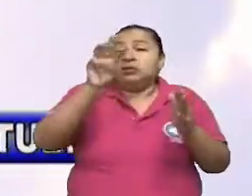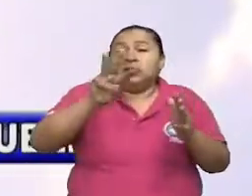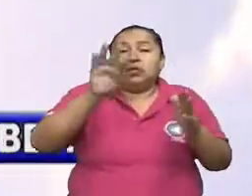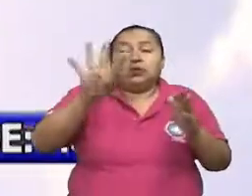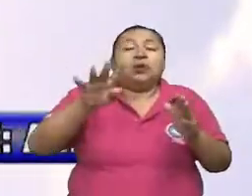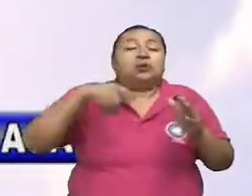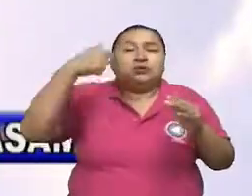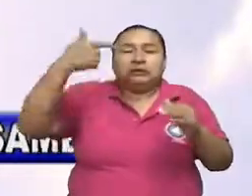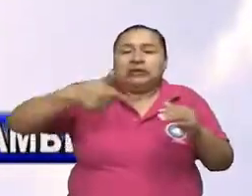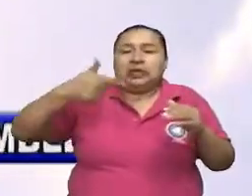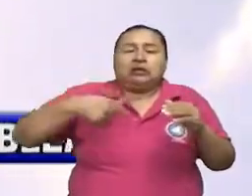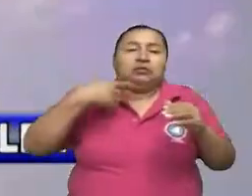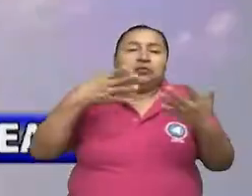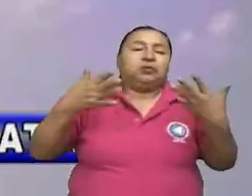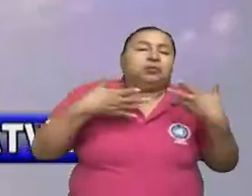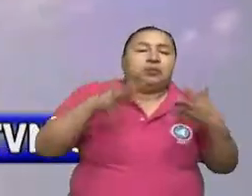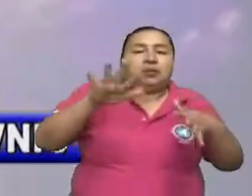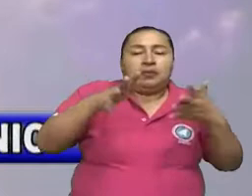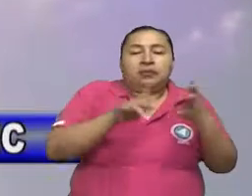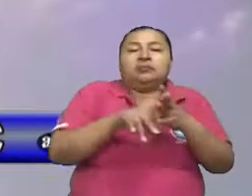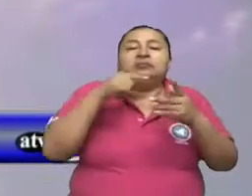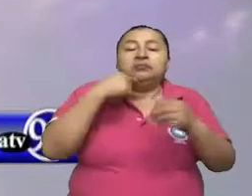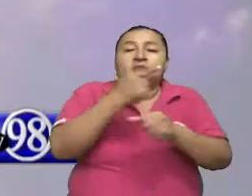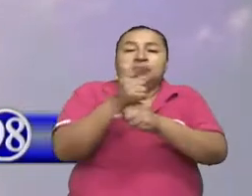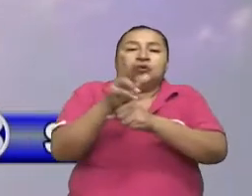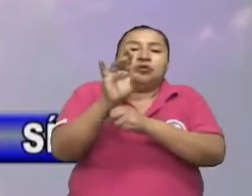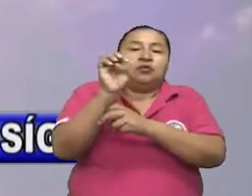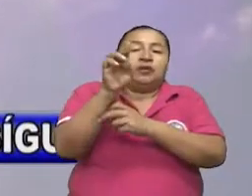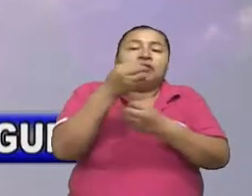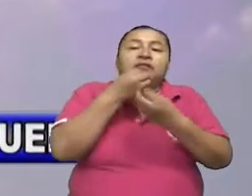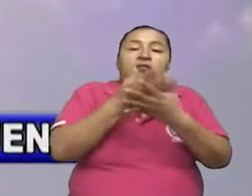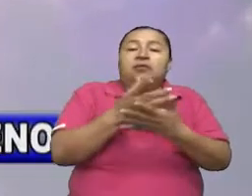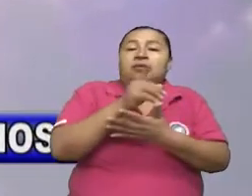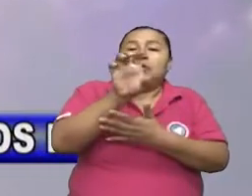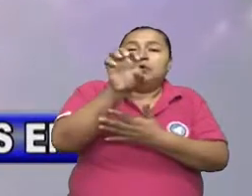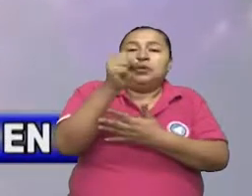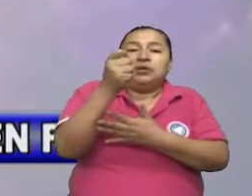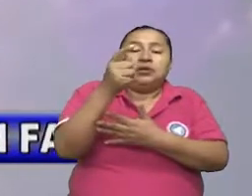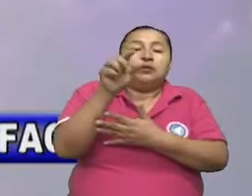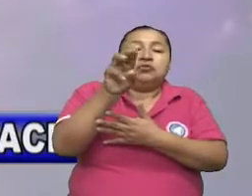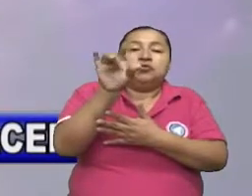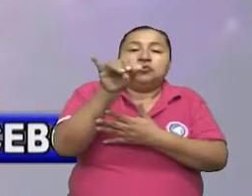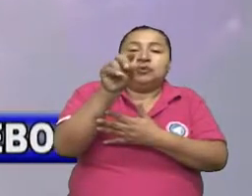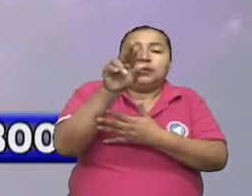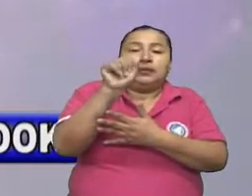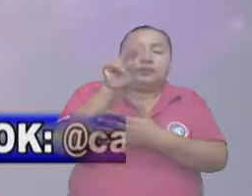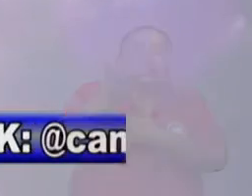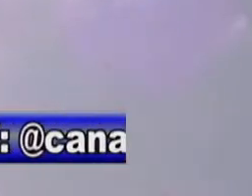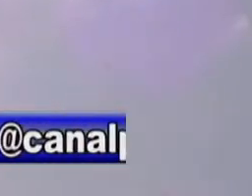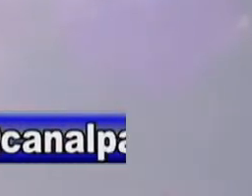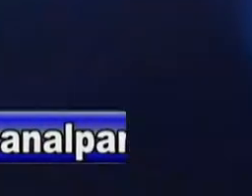grados centígrados. Con cámara de Rubén Castro, informó para el canal parlamentario Jonathan Castro.